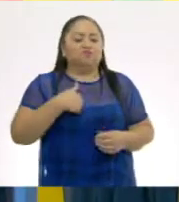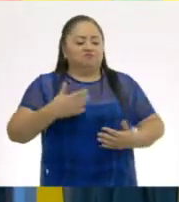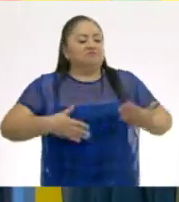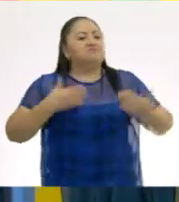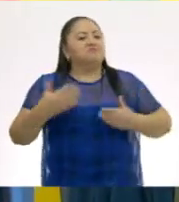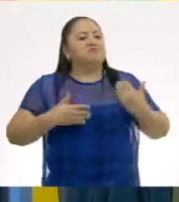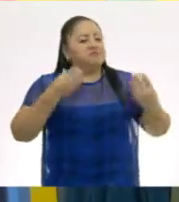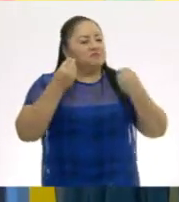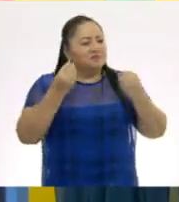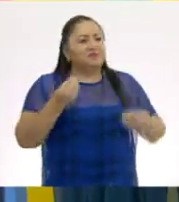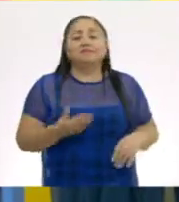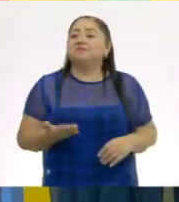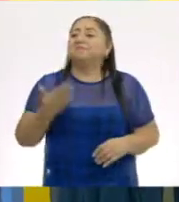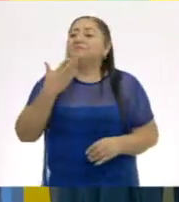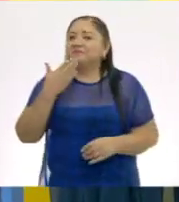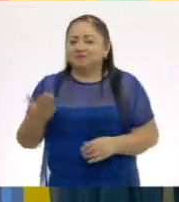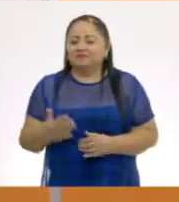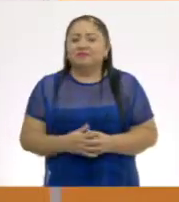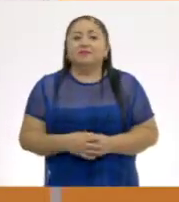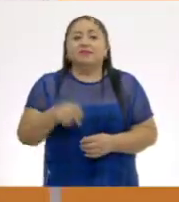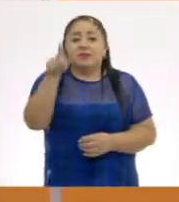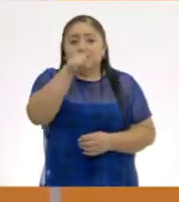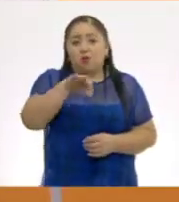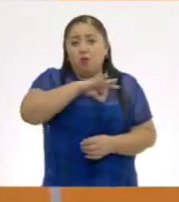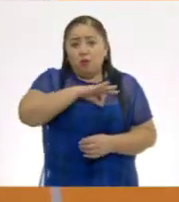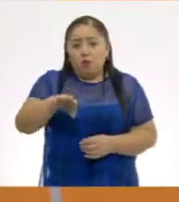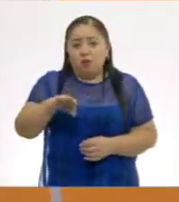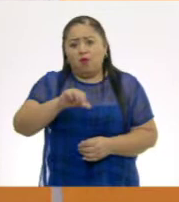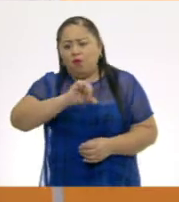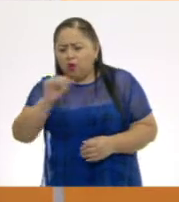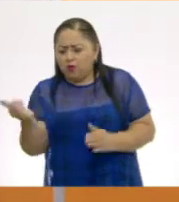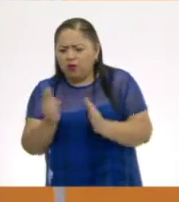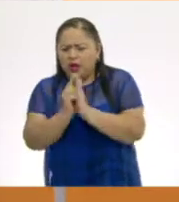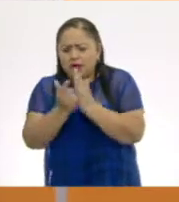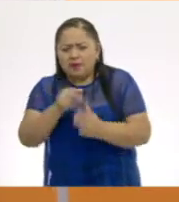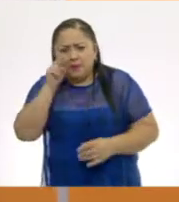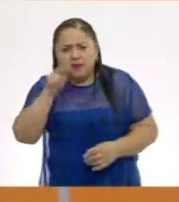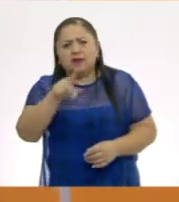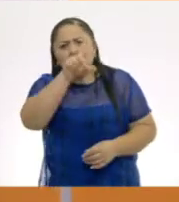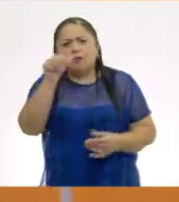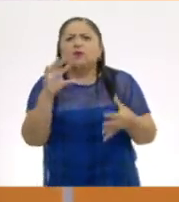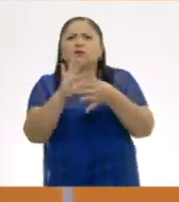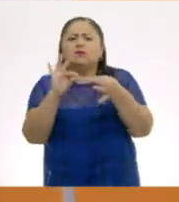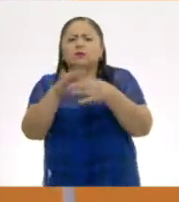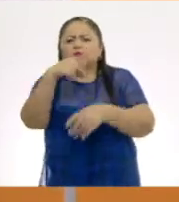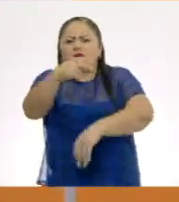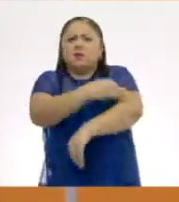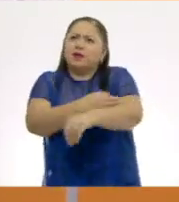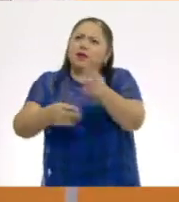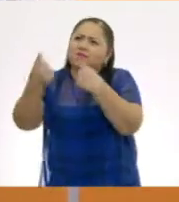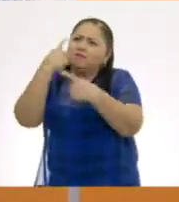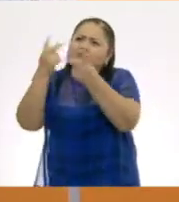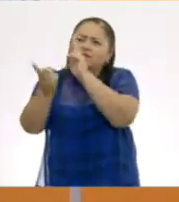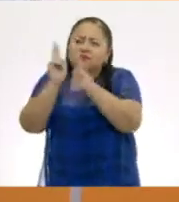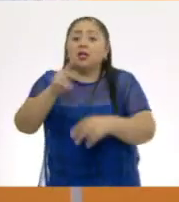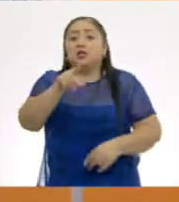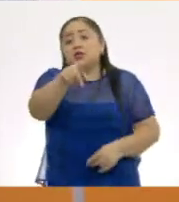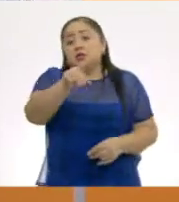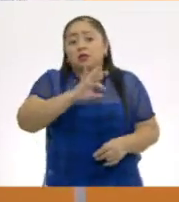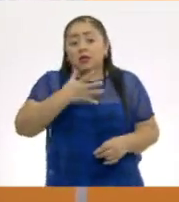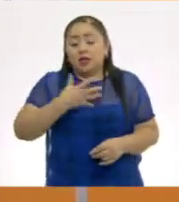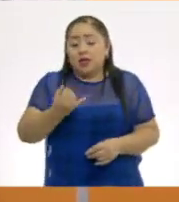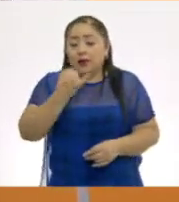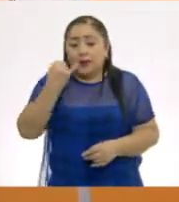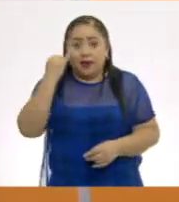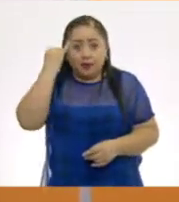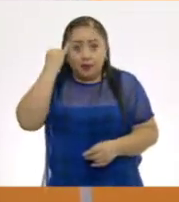mucho. Muy bien. Si te es posible, consulta otros libros y comenta el tema de hoy con tu familia. Si tienes la fortuna de hablar